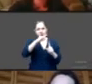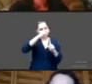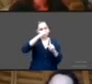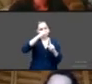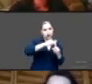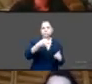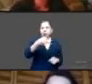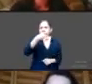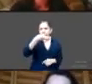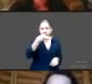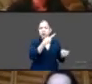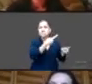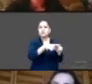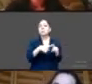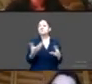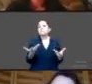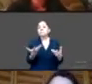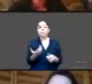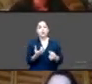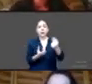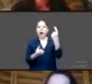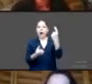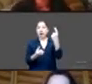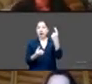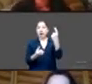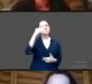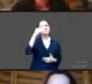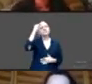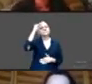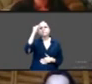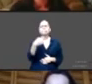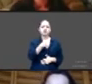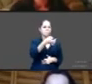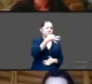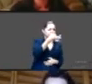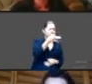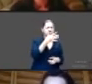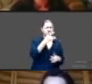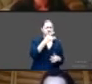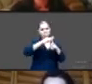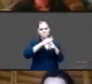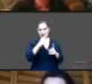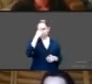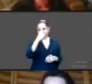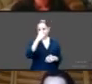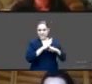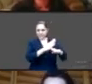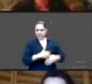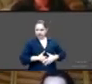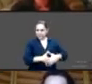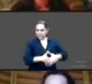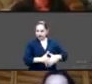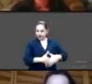embarazo no planeado, no deseado, o de adquirir una infección de transmisión sexual. La que sigue, por favor, espero que se